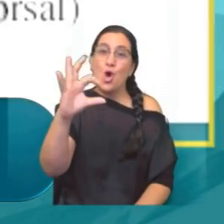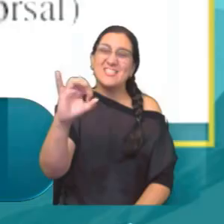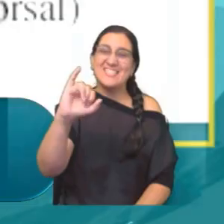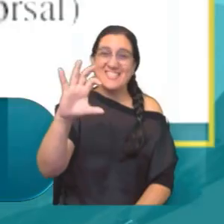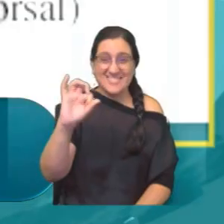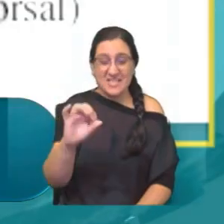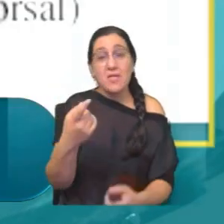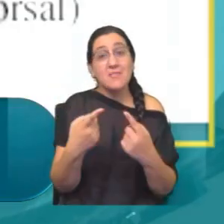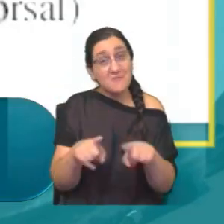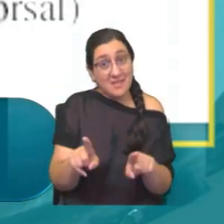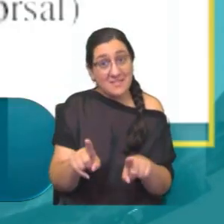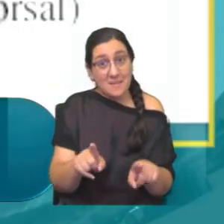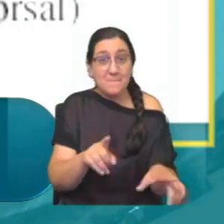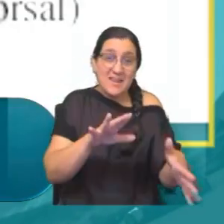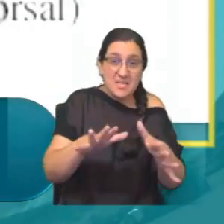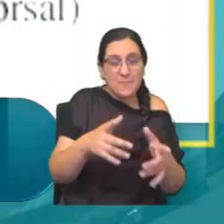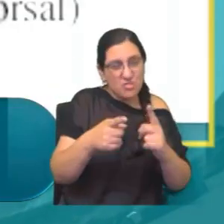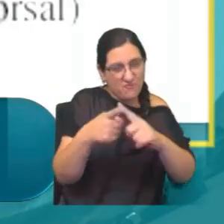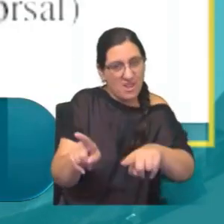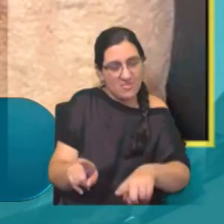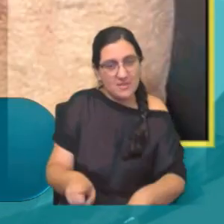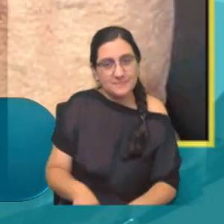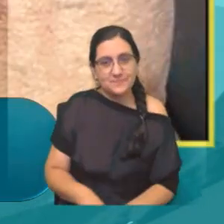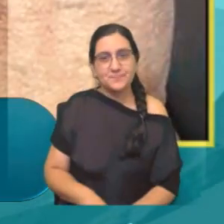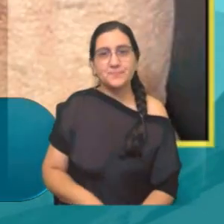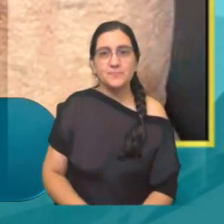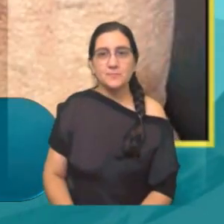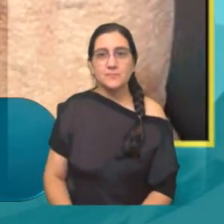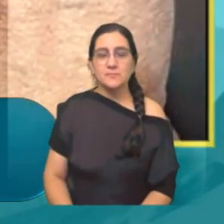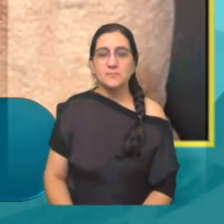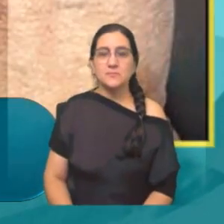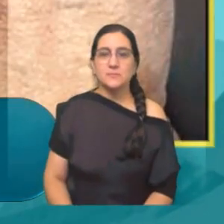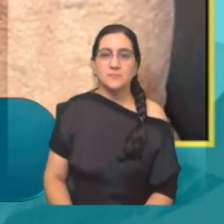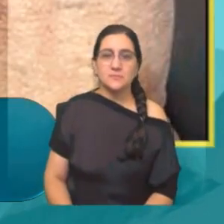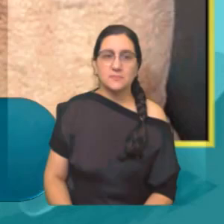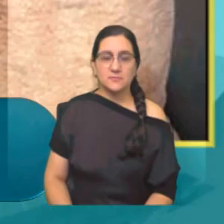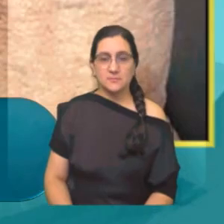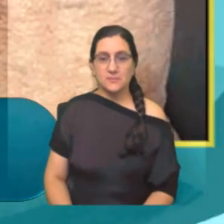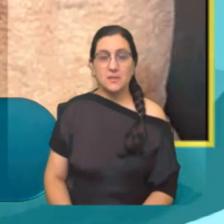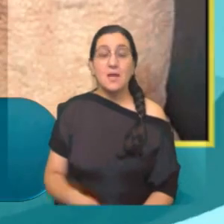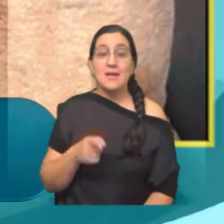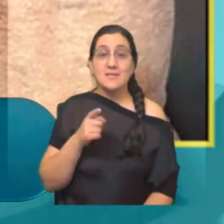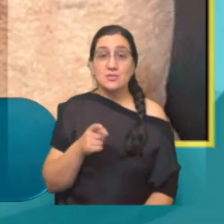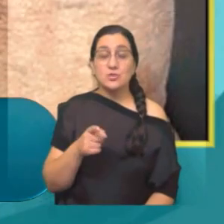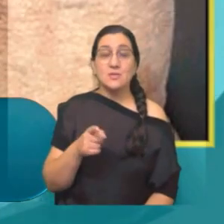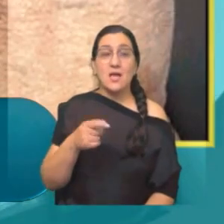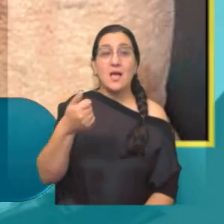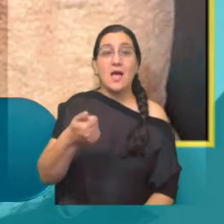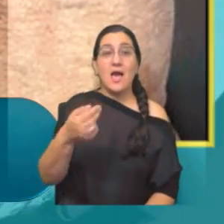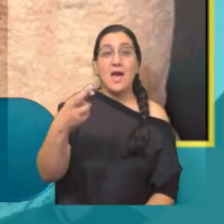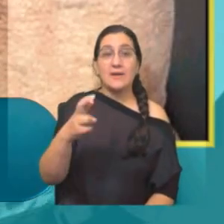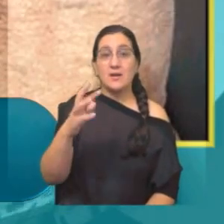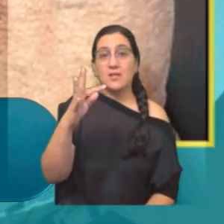confunde, mirá. Eso, por ejemplo, esto sería una mano típica de artritis. Y esta sería una mano, por ejemplo, típica de